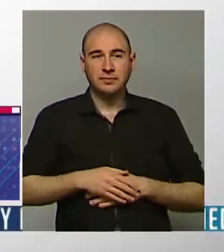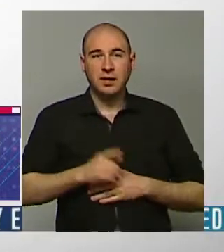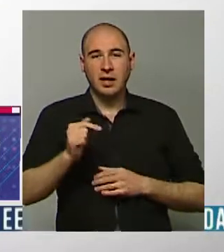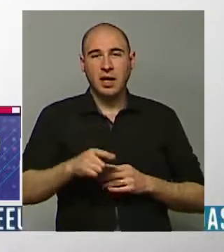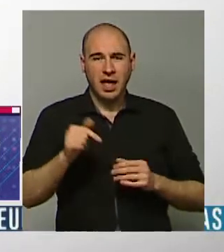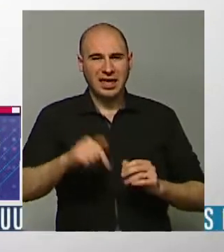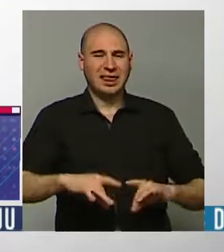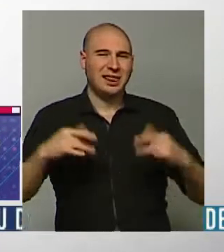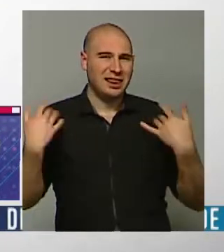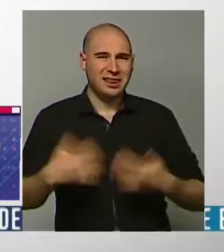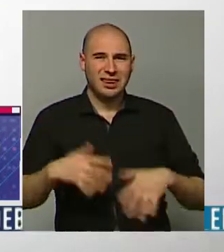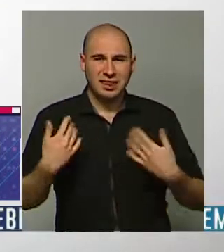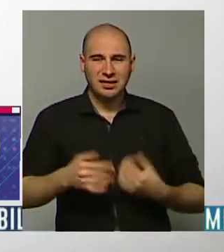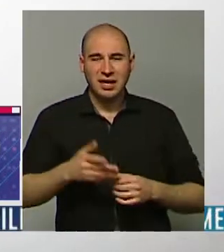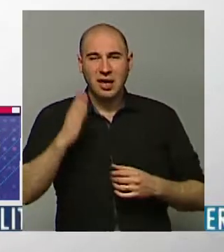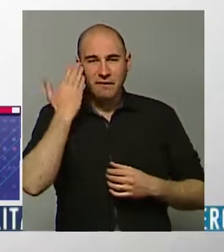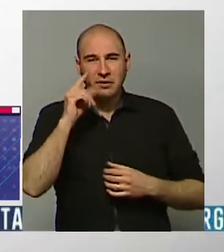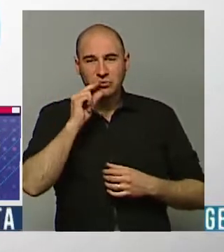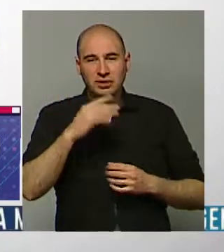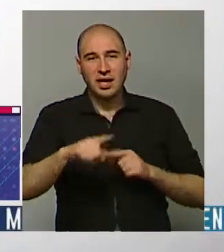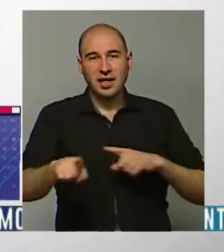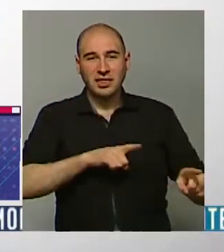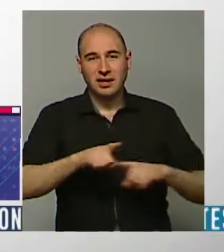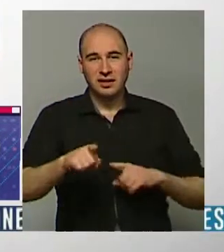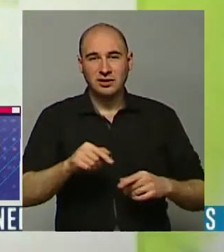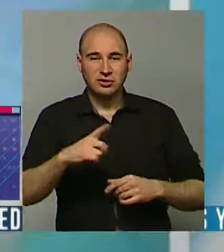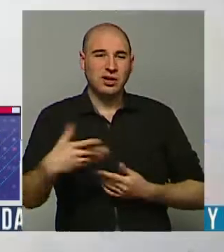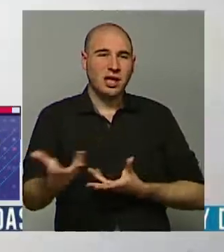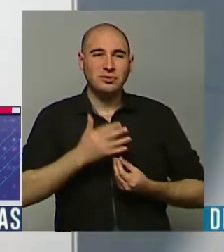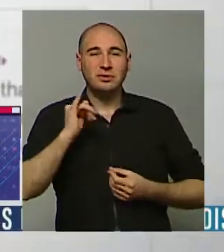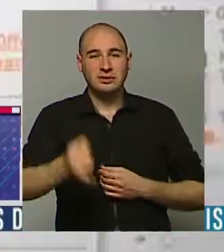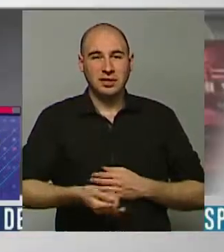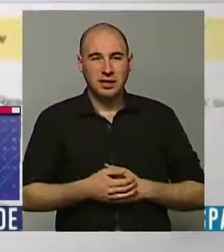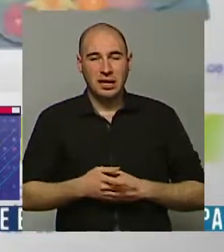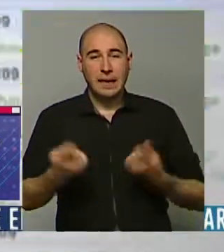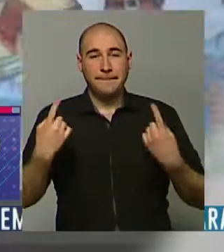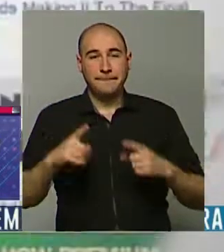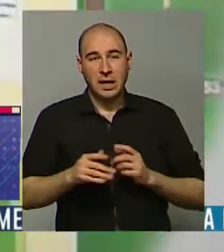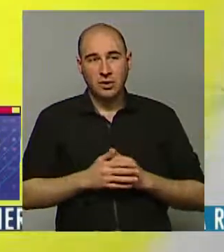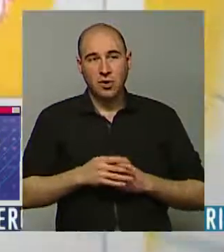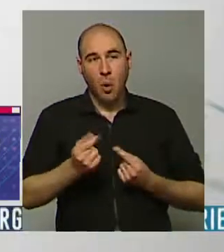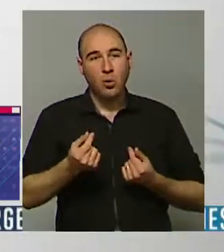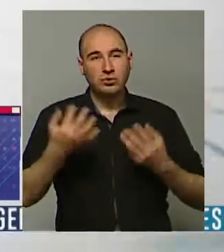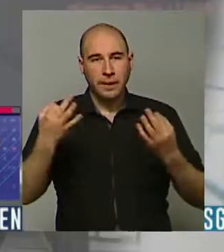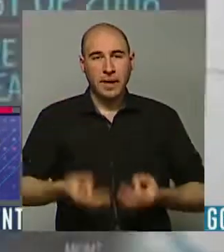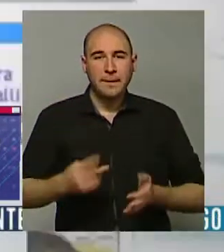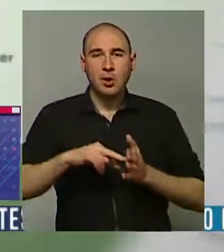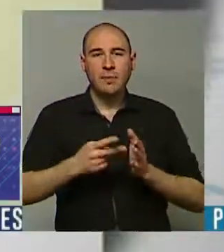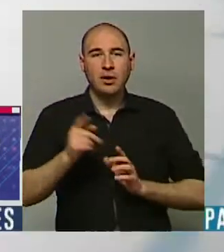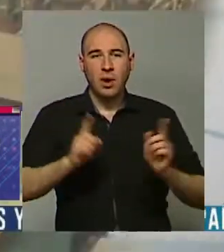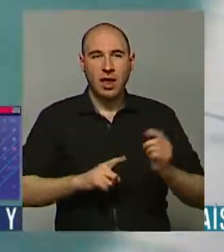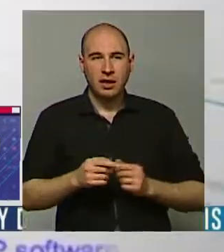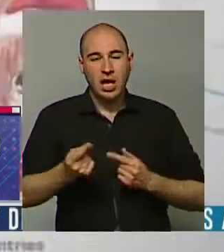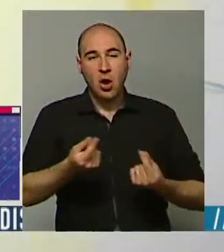mundo muy complicado, en donde las redes sociales y el internet a nosotros nos sirven muchísimo, pero con el buen uso. El problema es que lo